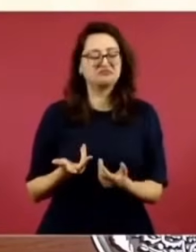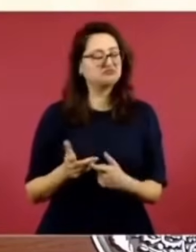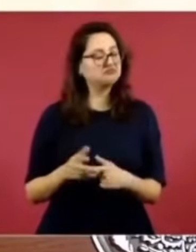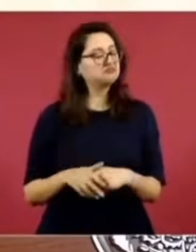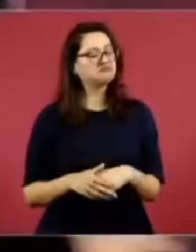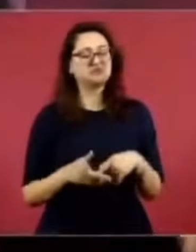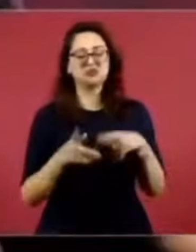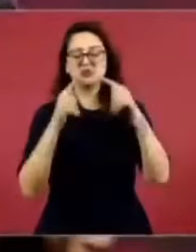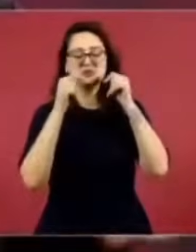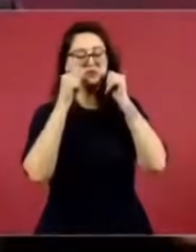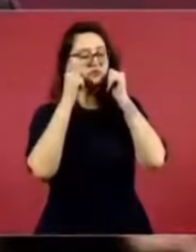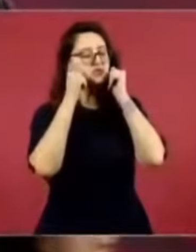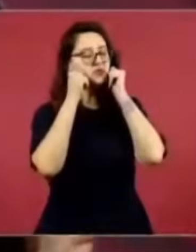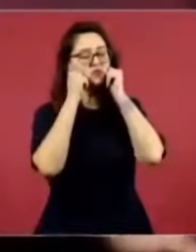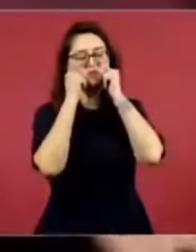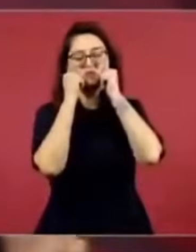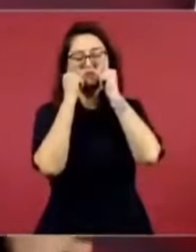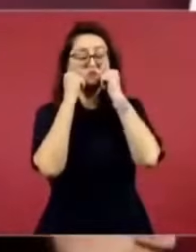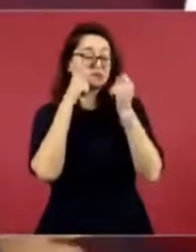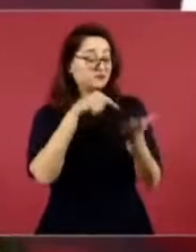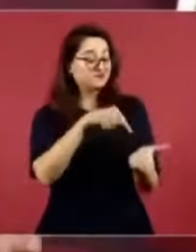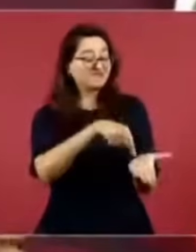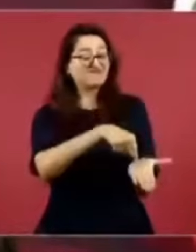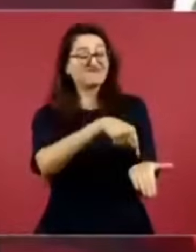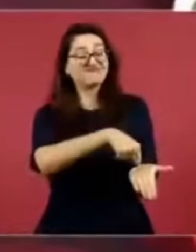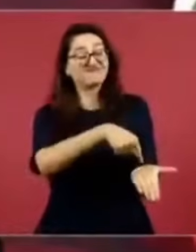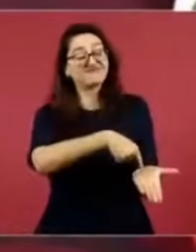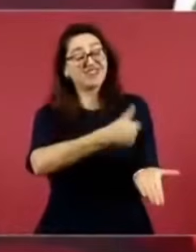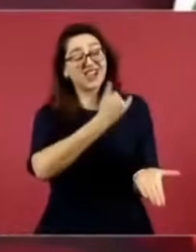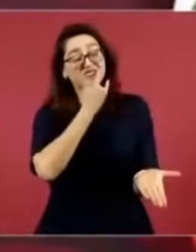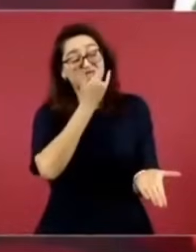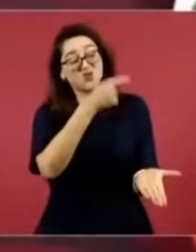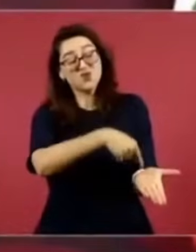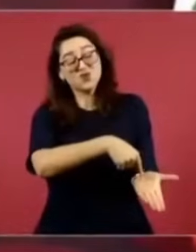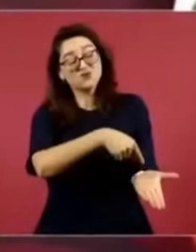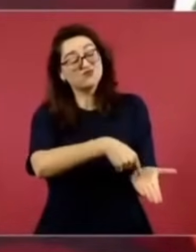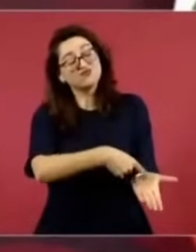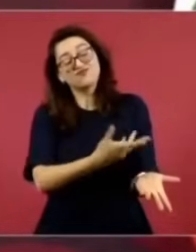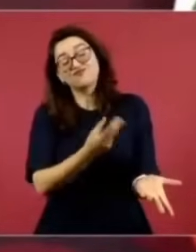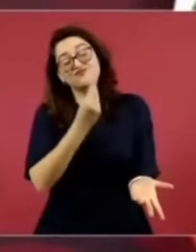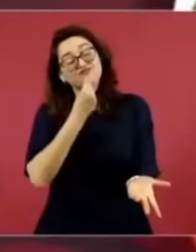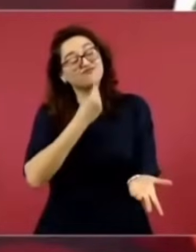¿Qué no puede ese juez